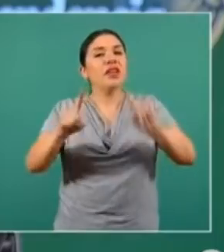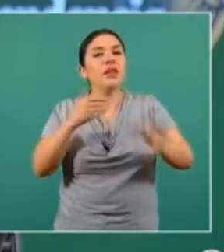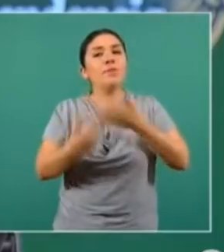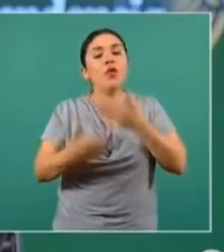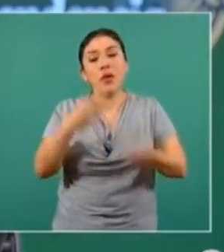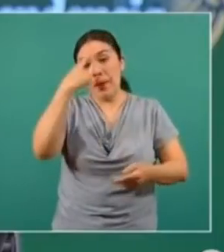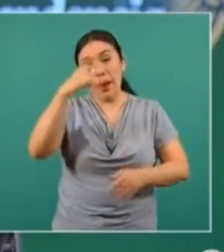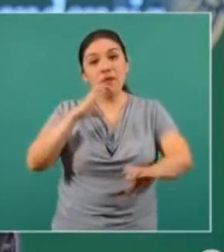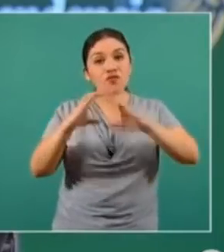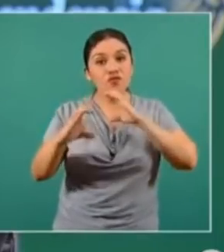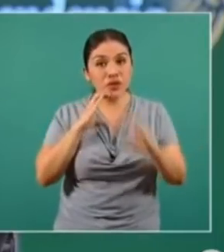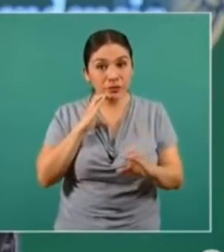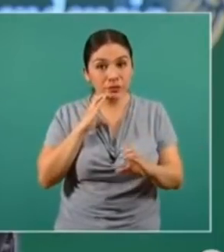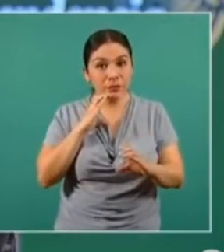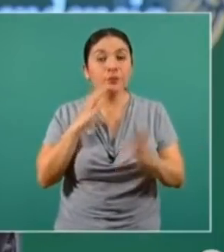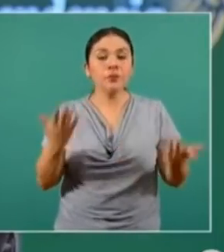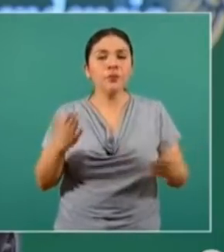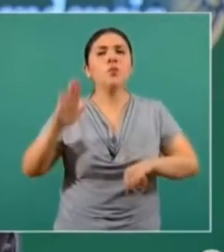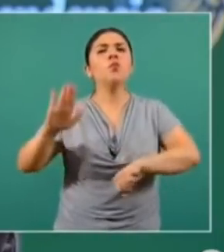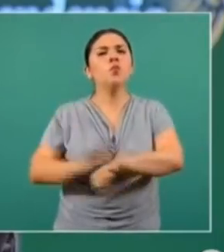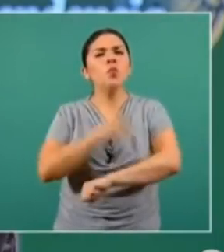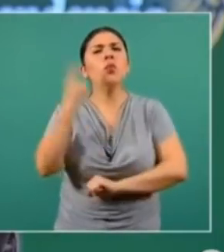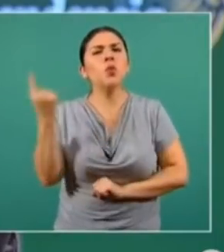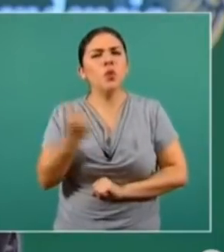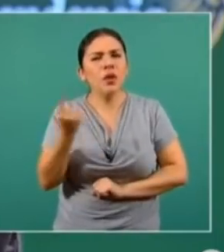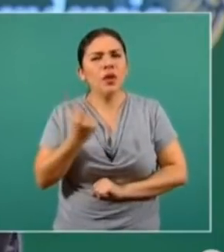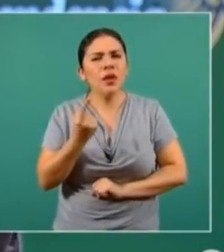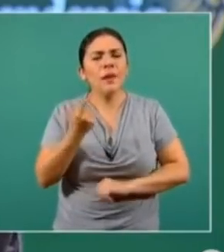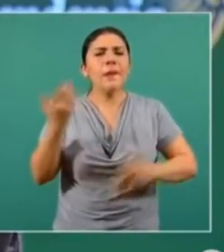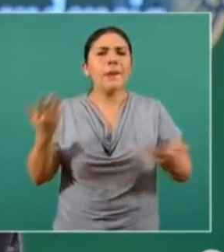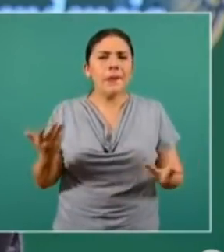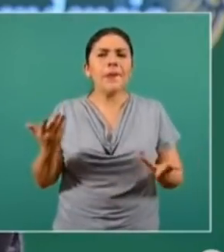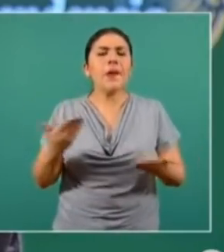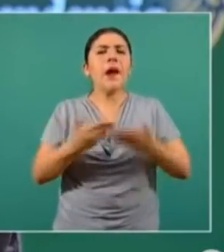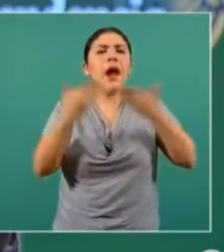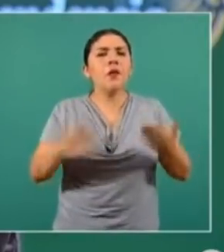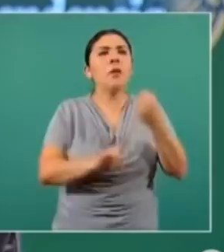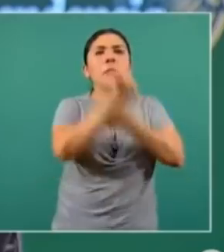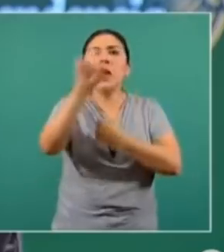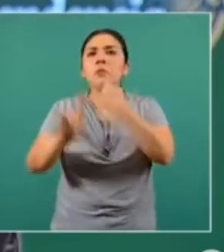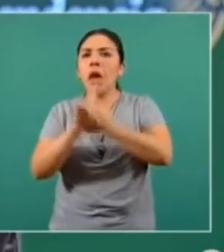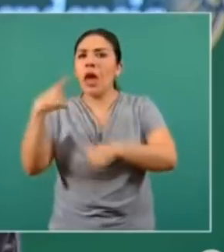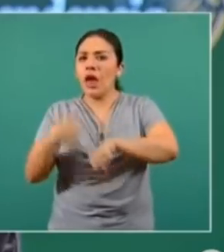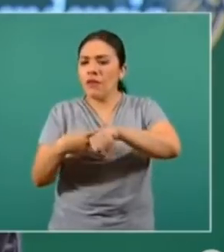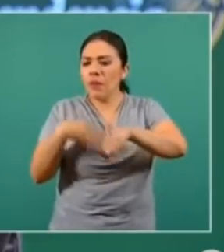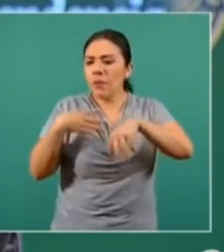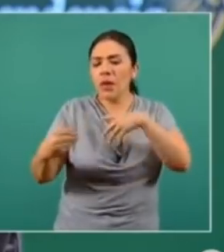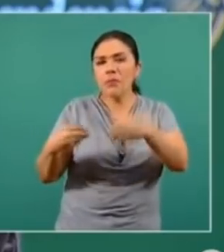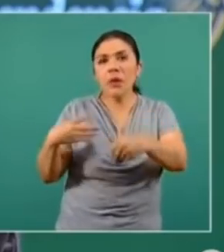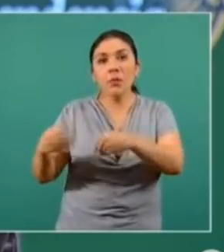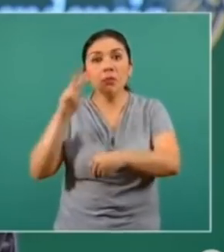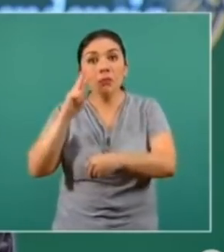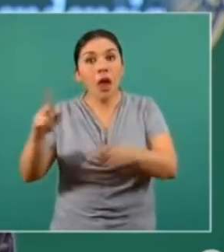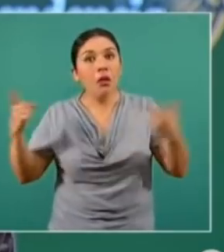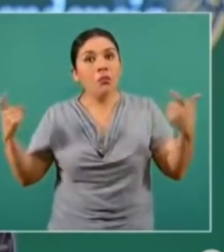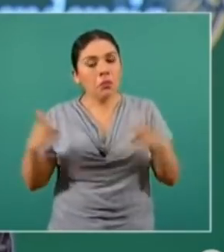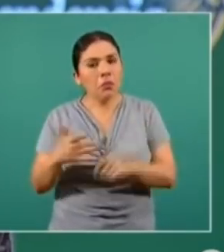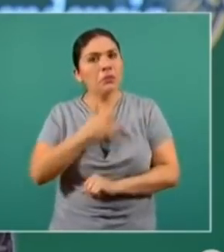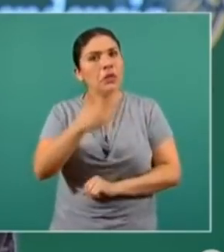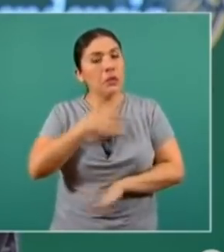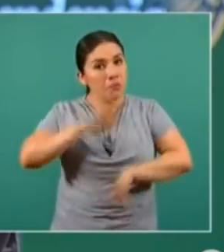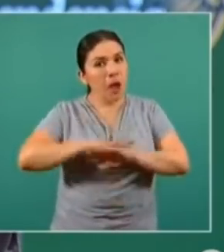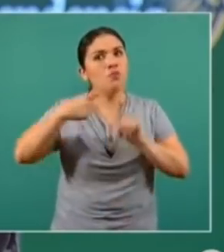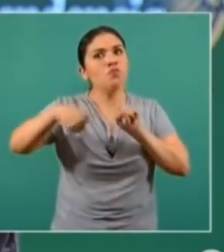de comunicación, dado que el acontecer epidémico ha tenido ya una respuesta muy